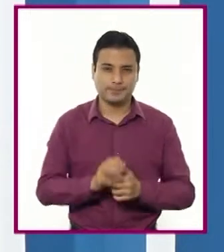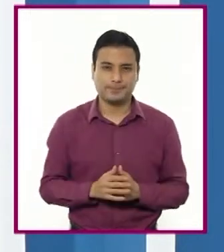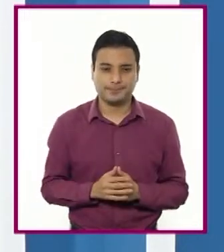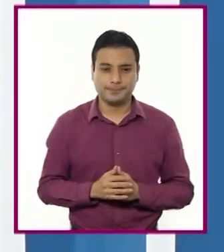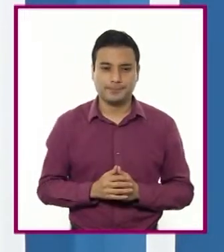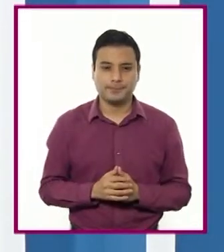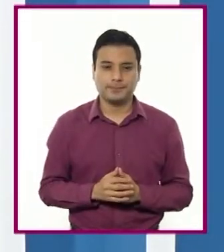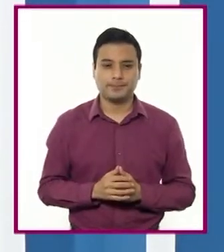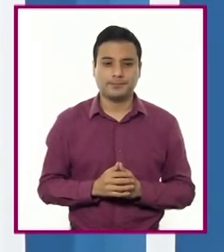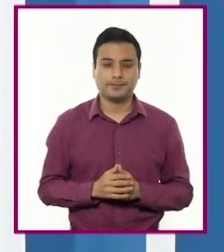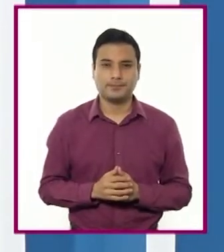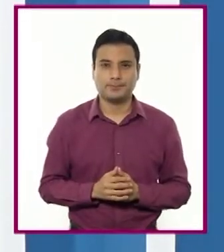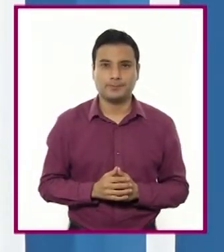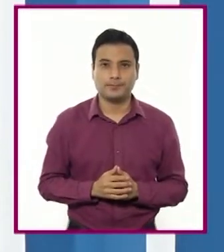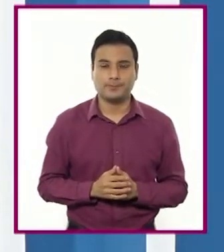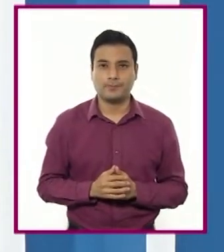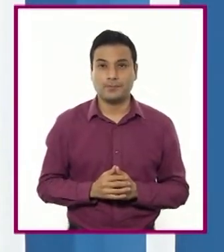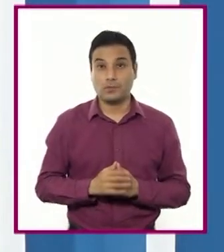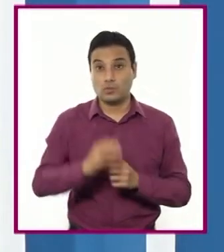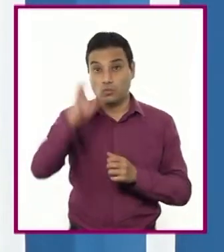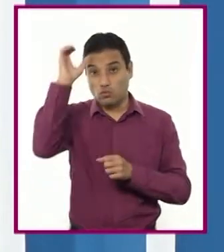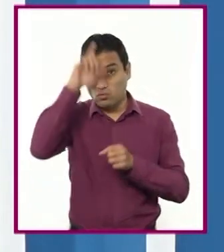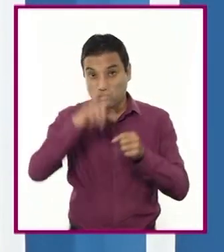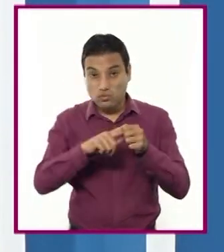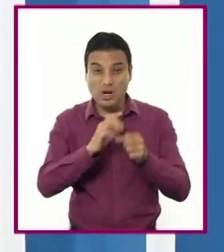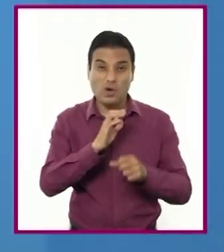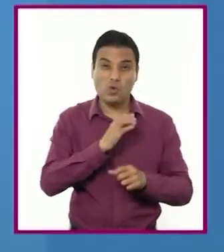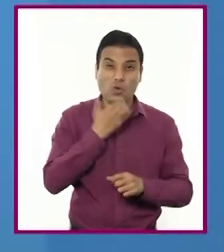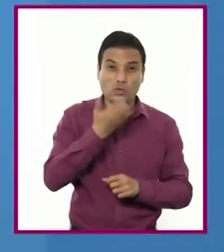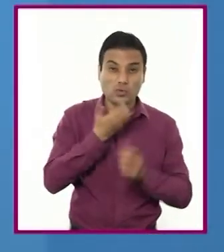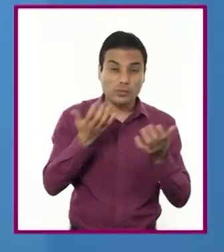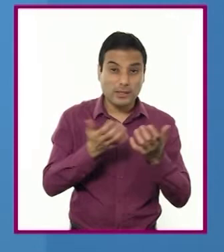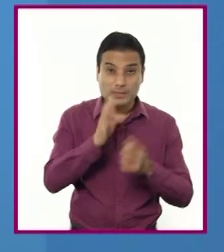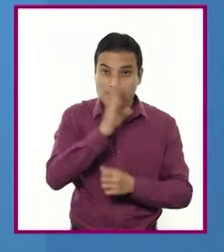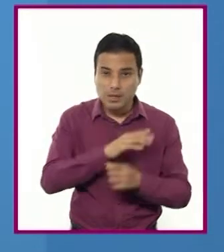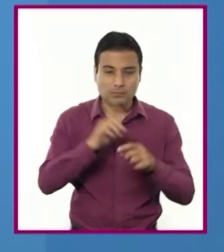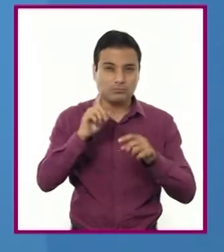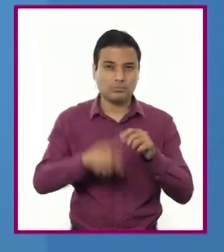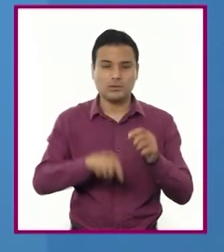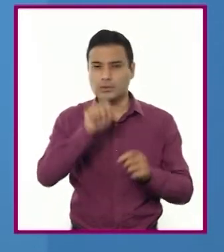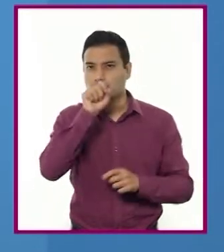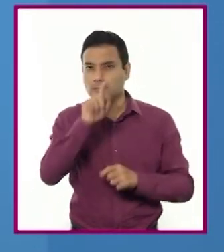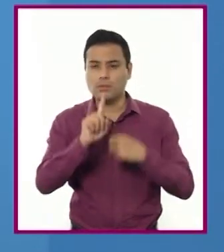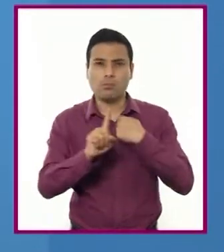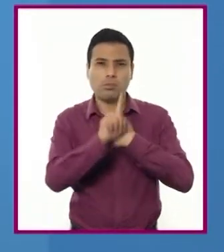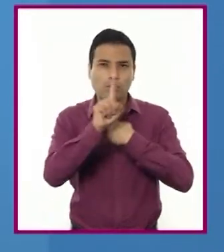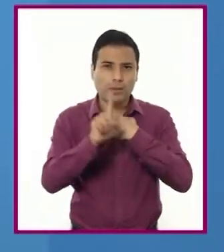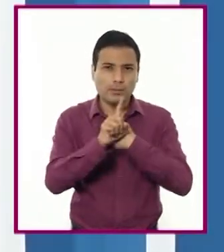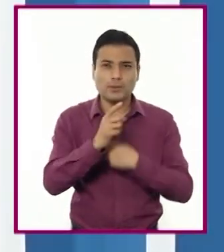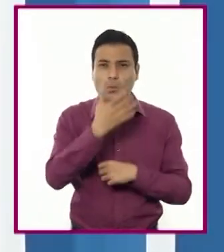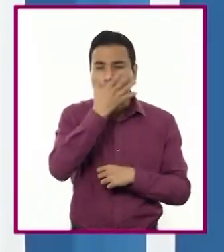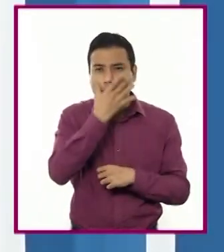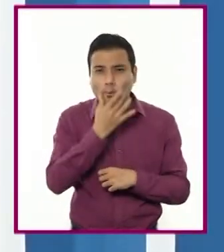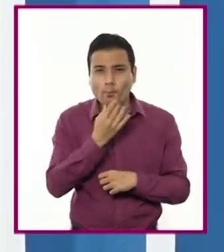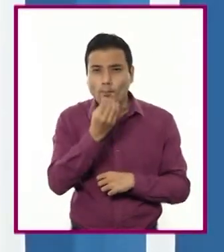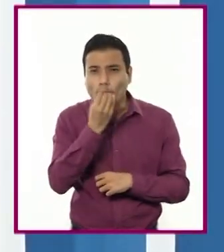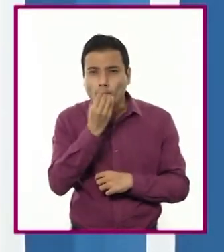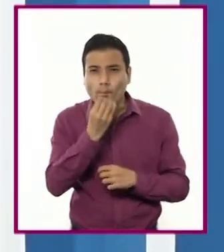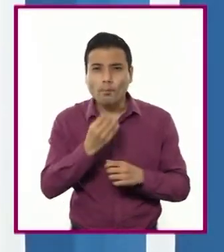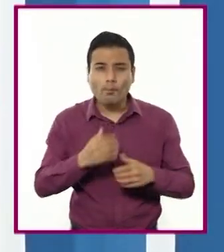cualquier práctica cultural perjudicial, atender problemáticas específicas como desnutrición,